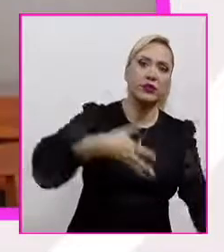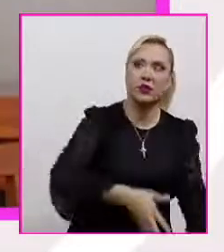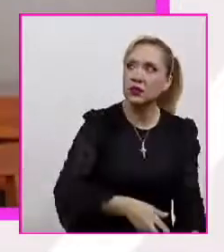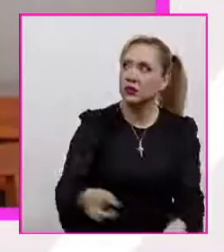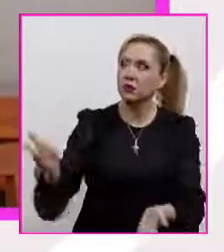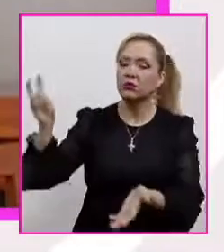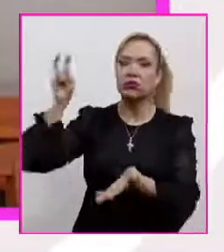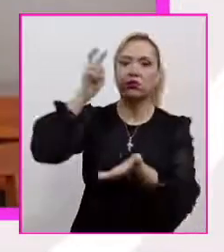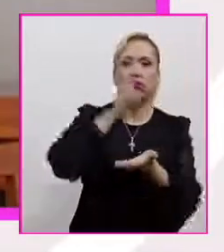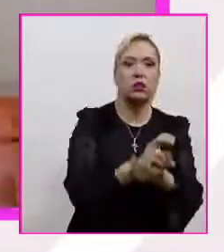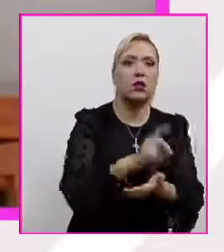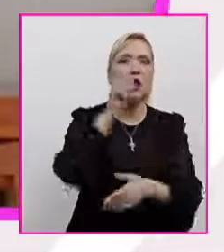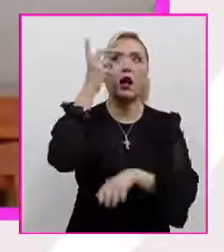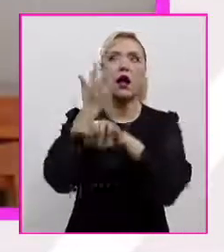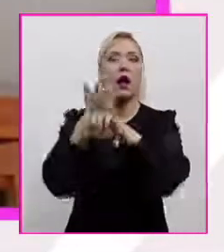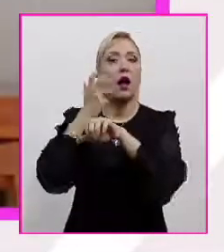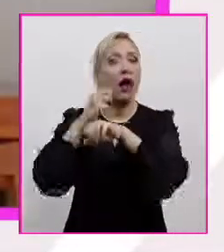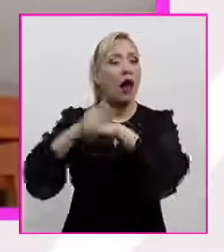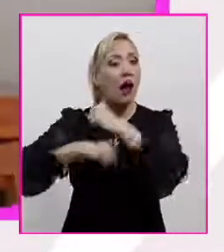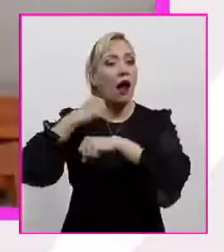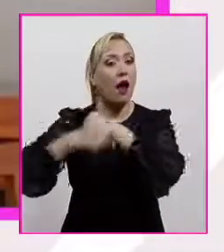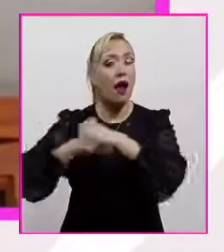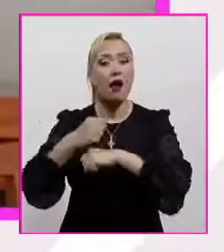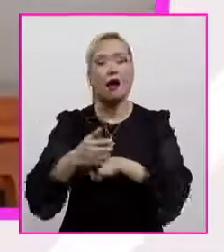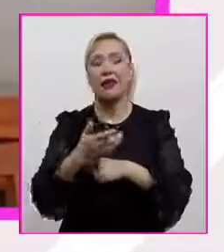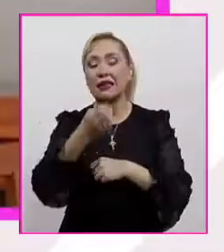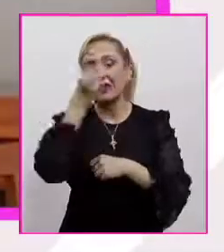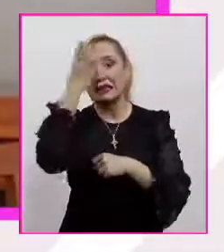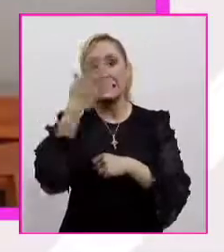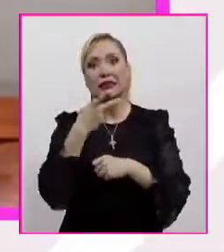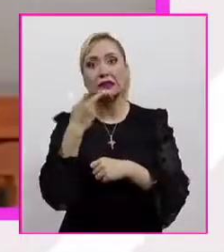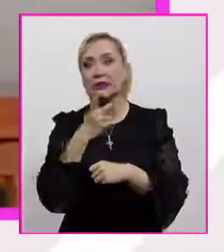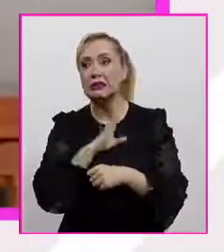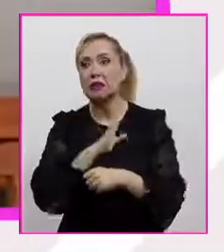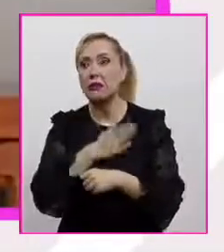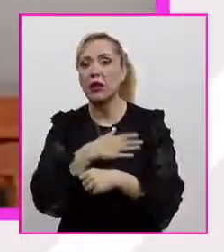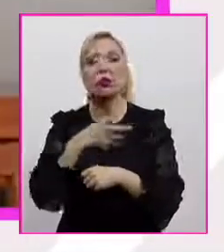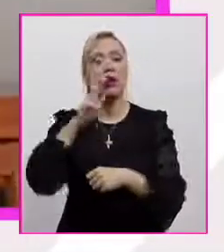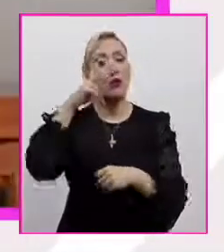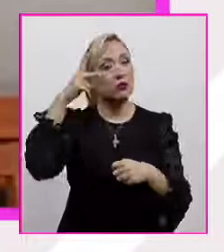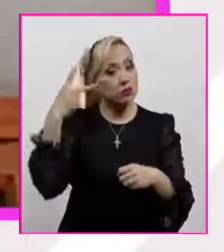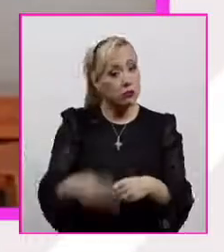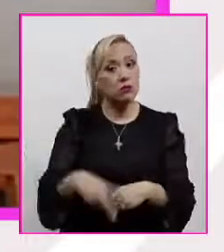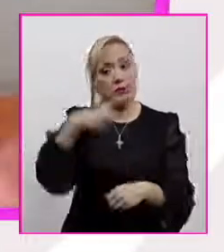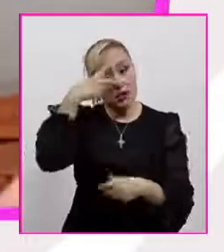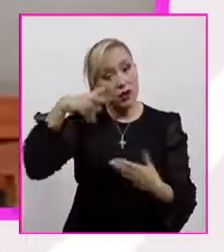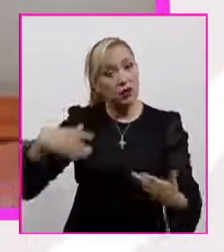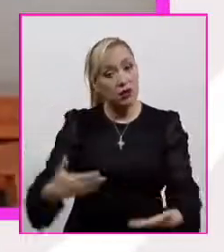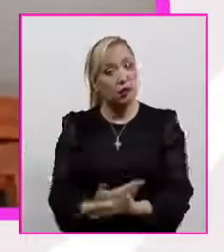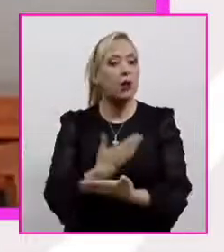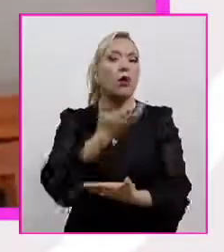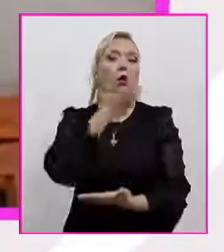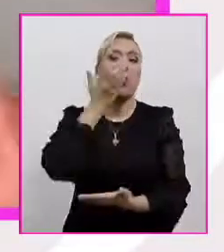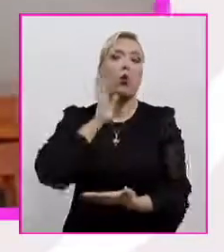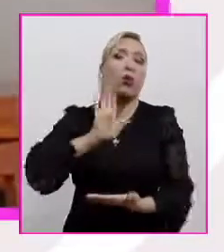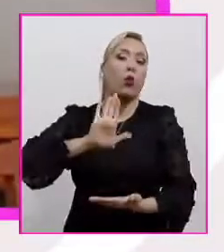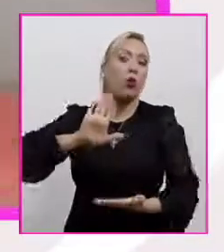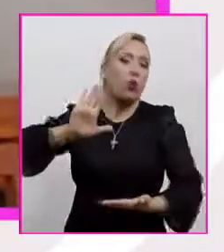años en Estados Unidos, y que aunque no hablen bien español muchas de ellas, pues son tan mexicanas como, bueno, como yo,